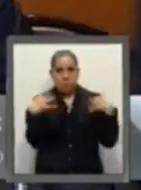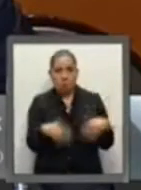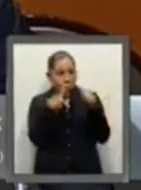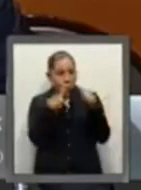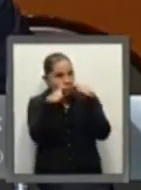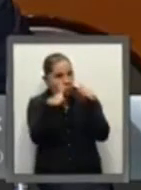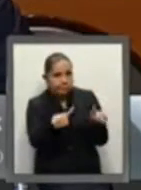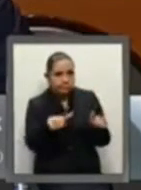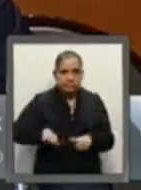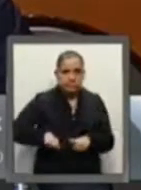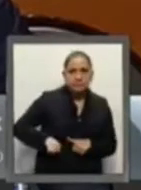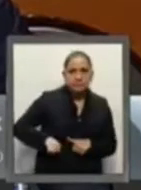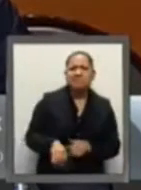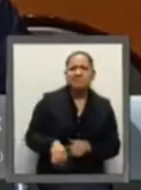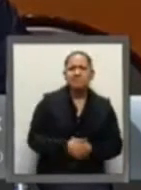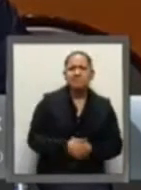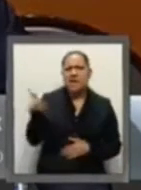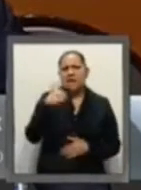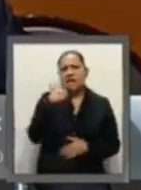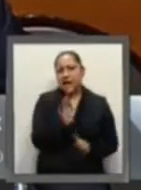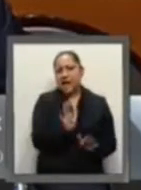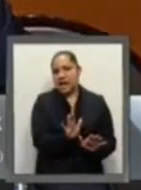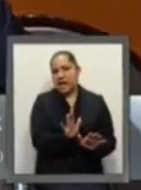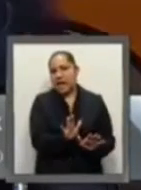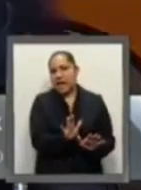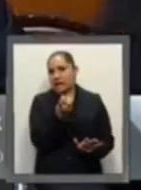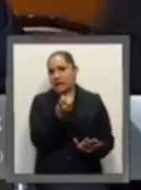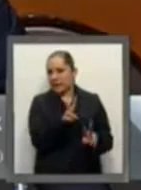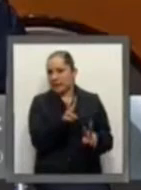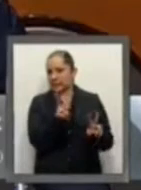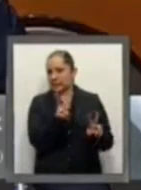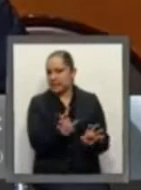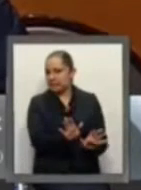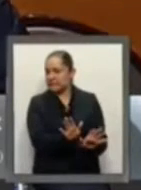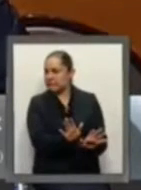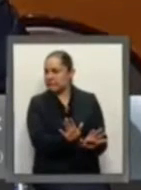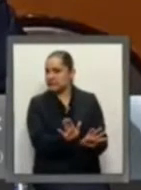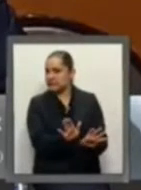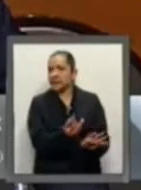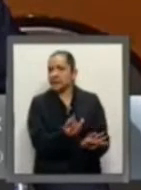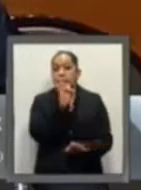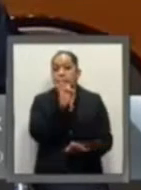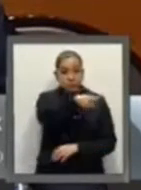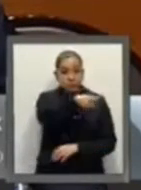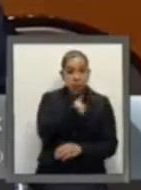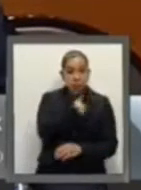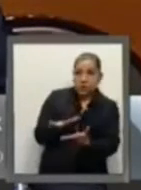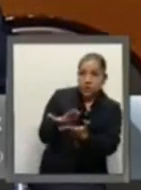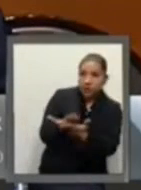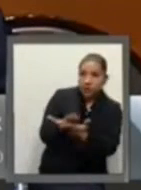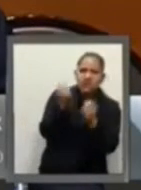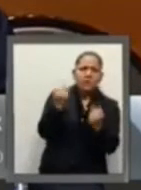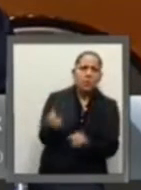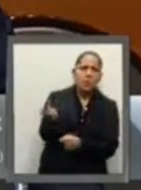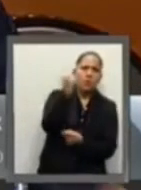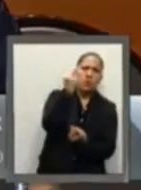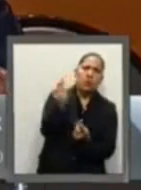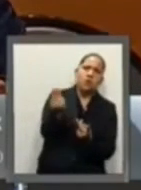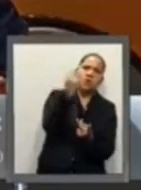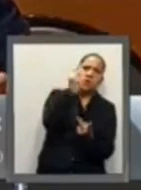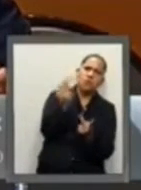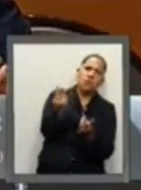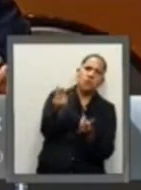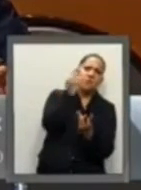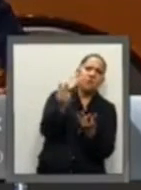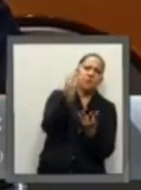dejar así lo quieren dejar así y aquí van a rechazar cualquier punto de acuerdo mediante el